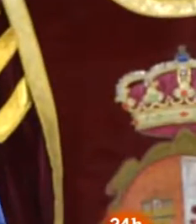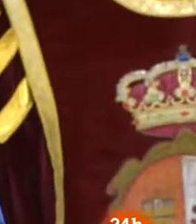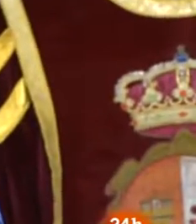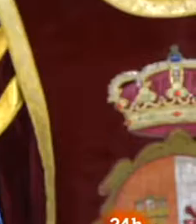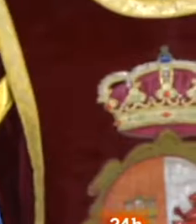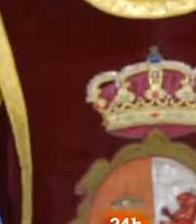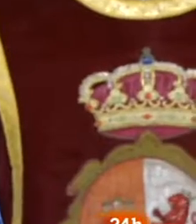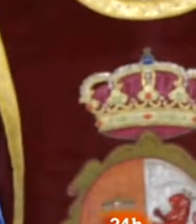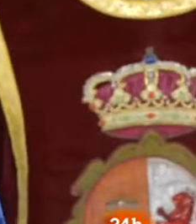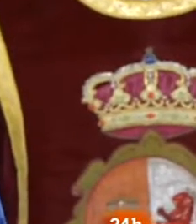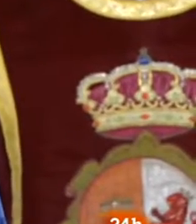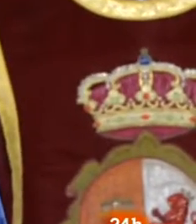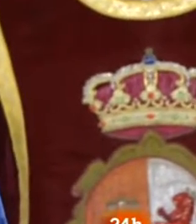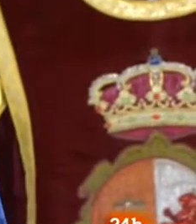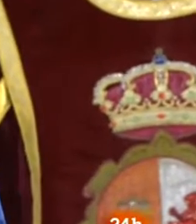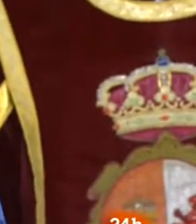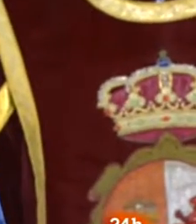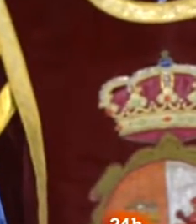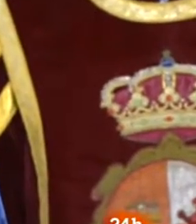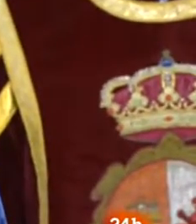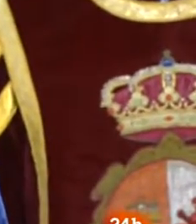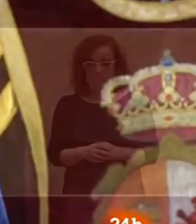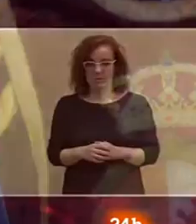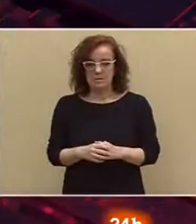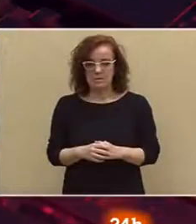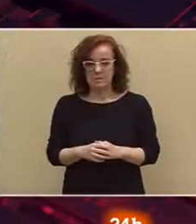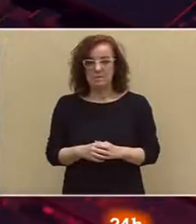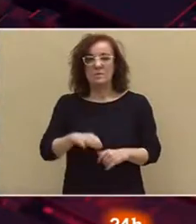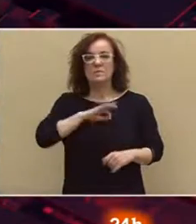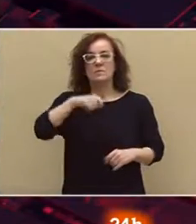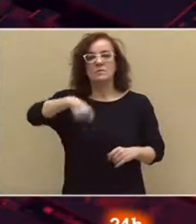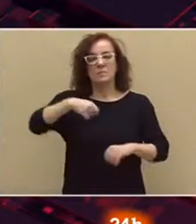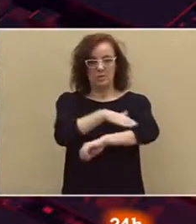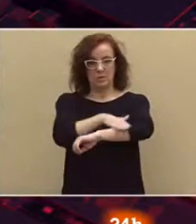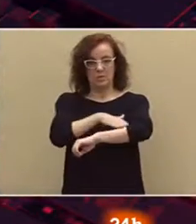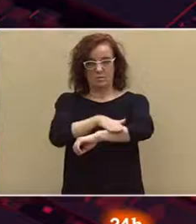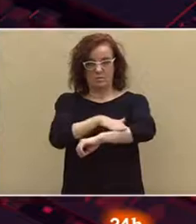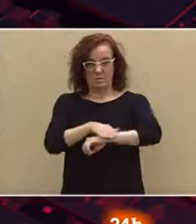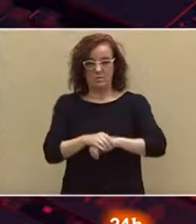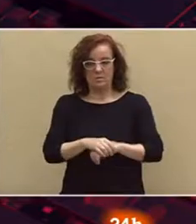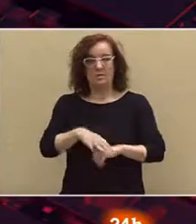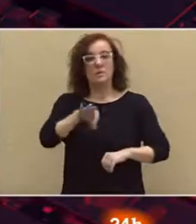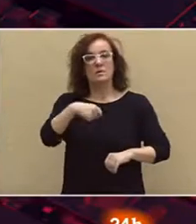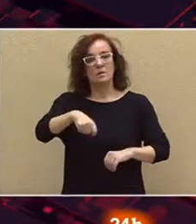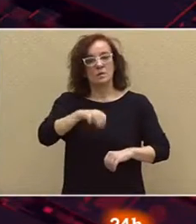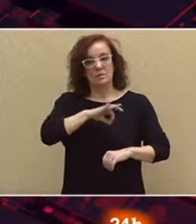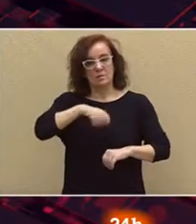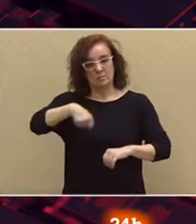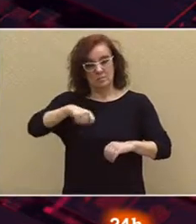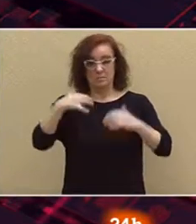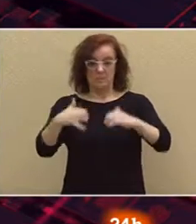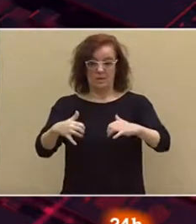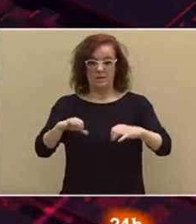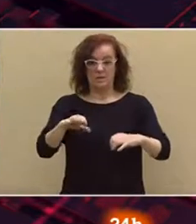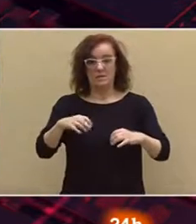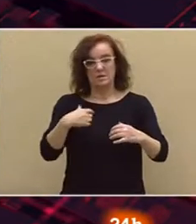de Manuel Marín. ¿Nos indicaba la importancia de esta sala? No sé si vamos a tener tiempo de hacer este comentario. Escuchamos a Ana Pastor. Señor presidente del Senado, señor